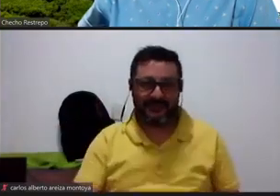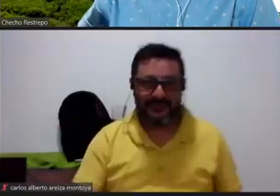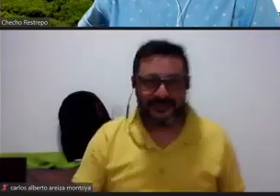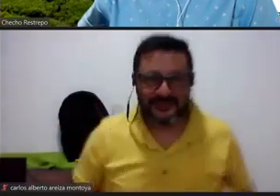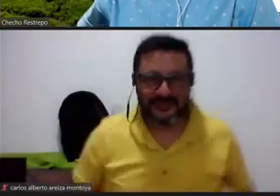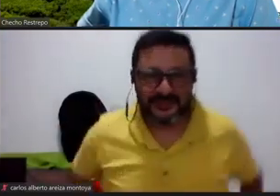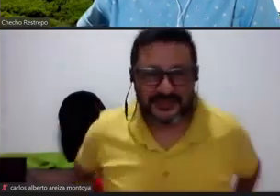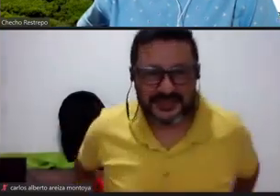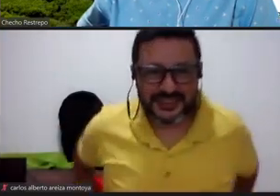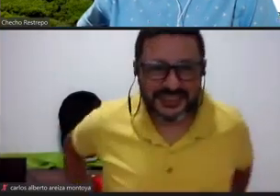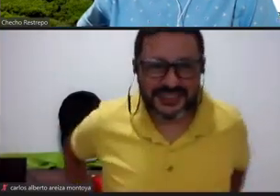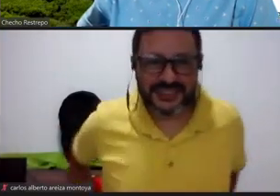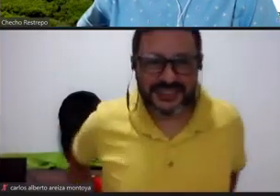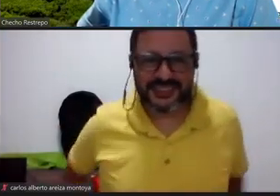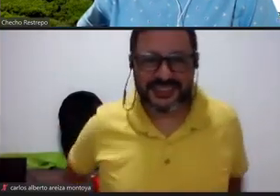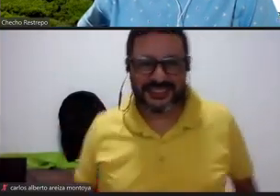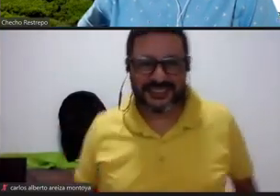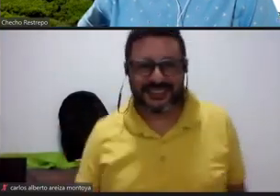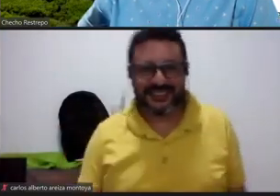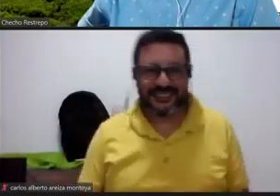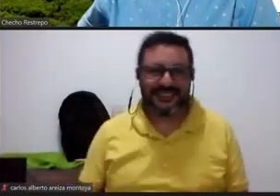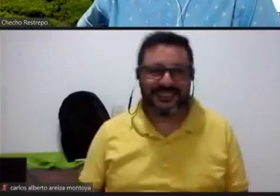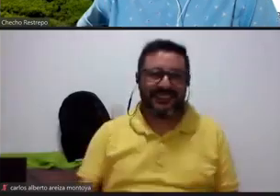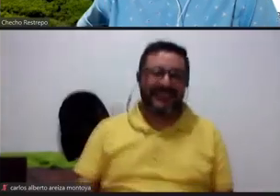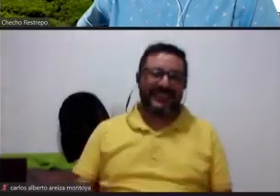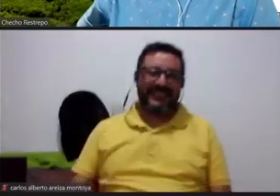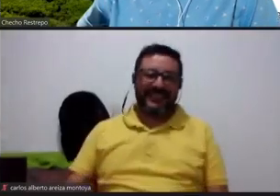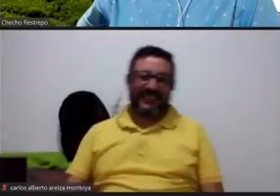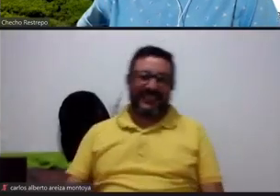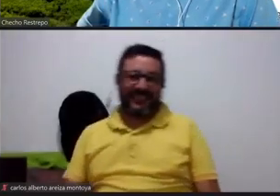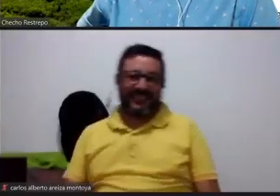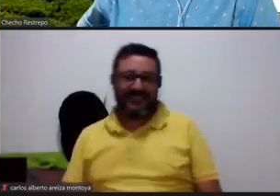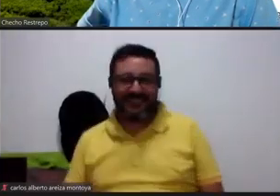pues, brincar, sí, ok. Y Springa, brincar. Y Vasa era como que